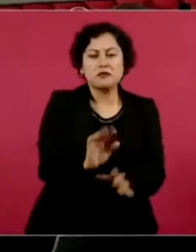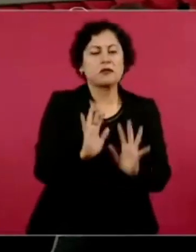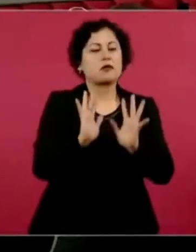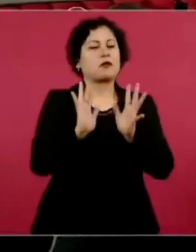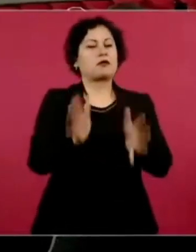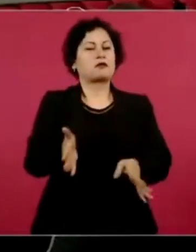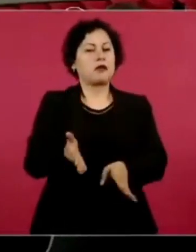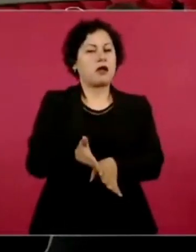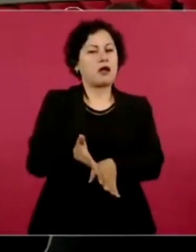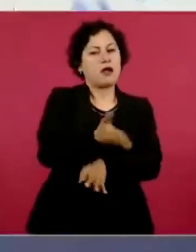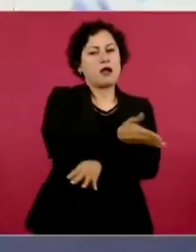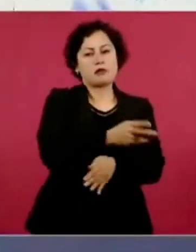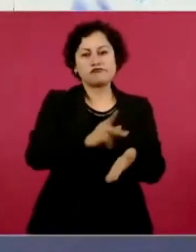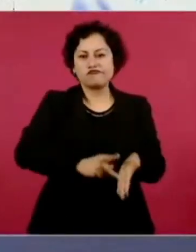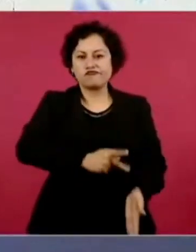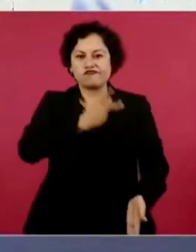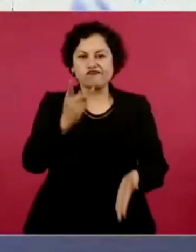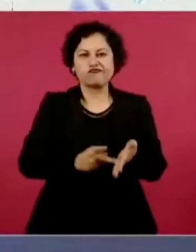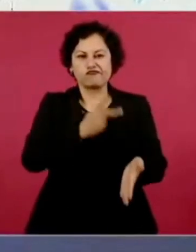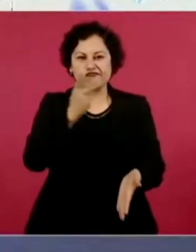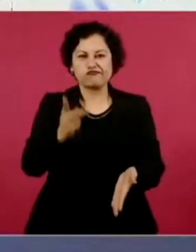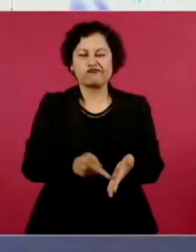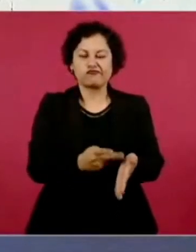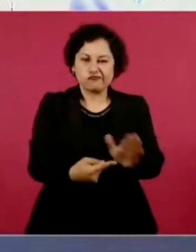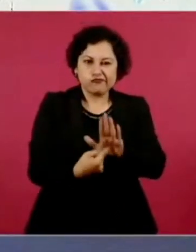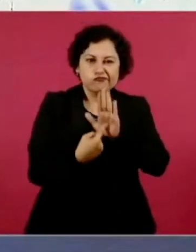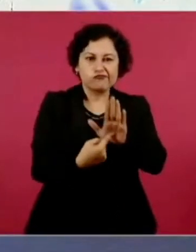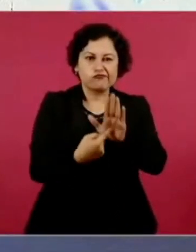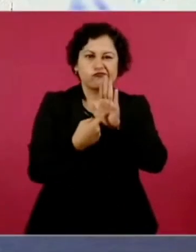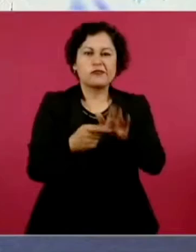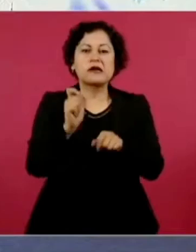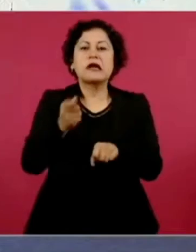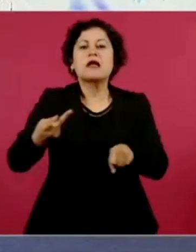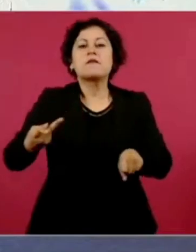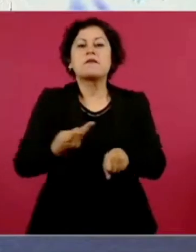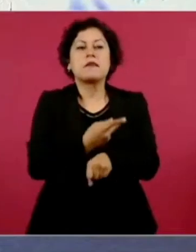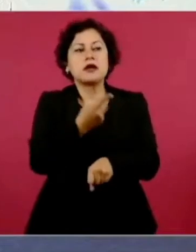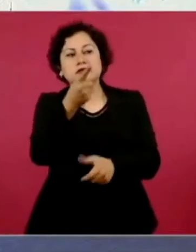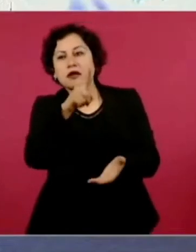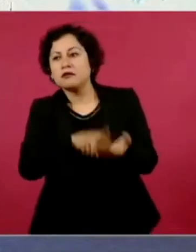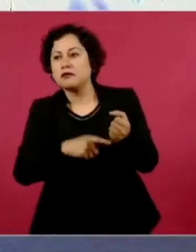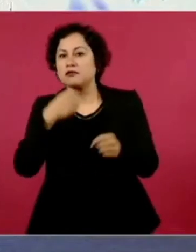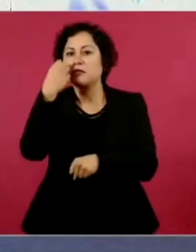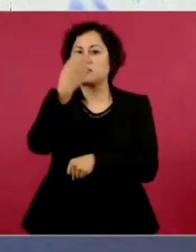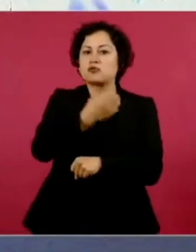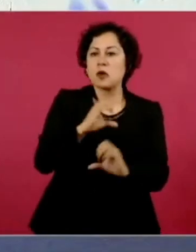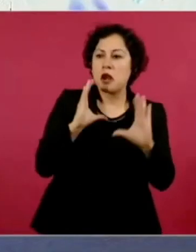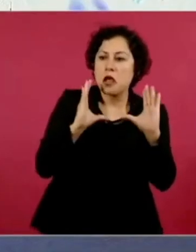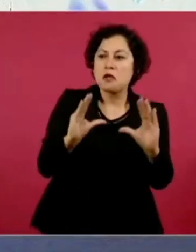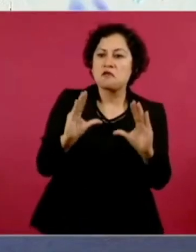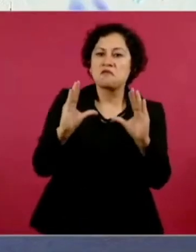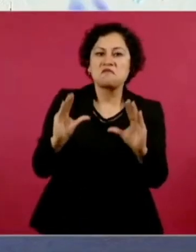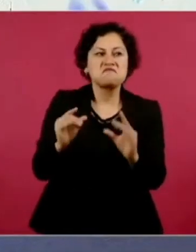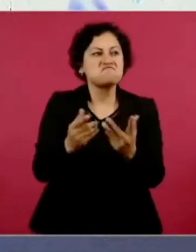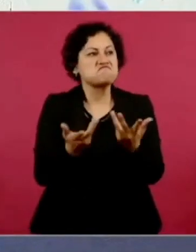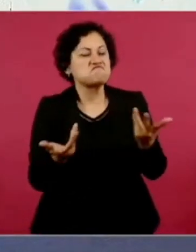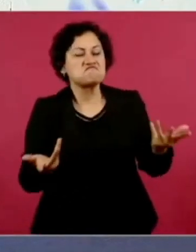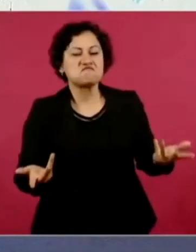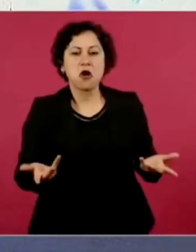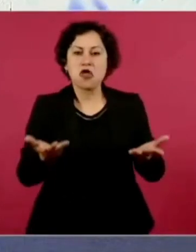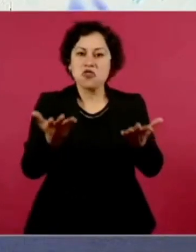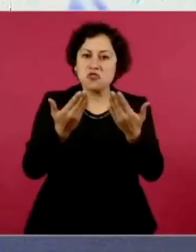en más de una ocasión. No se formaba lo suficiente y en consecuencia no se tenían suficientes médicas y médicos